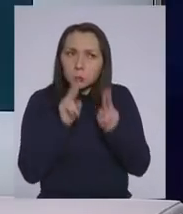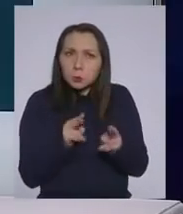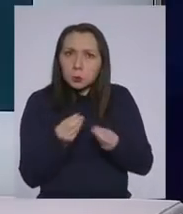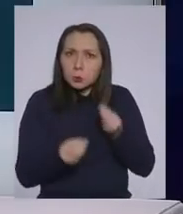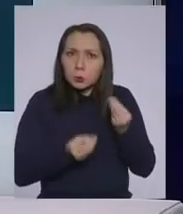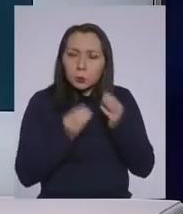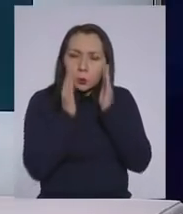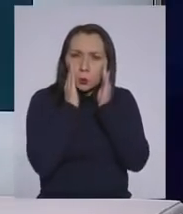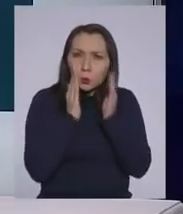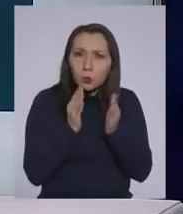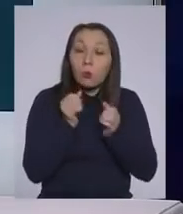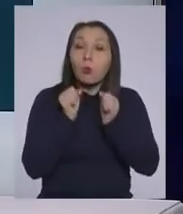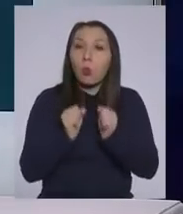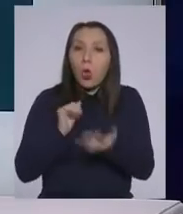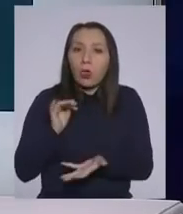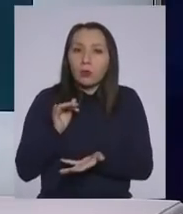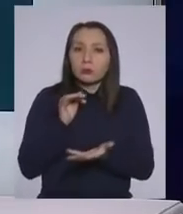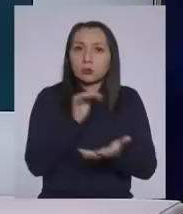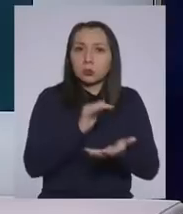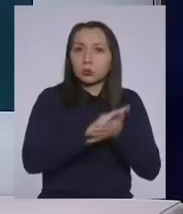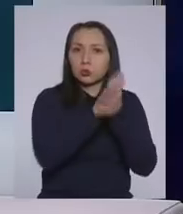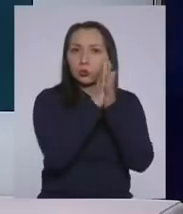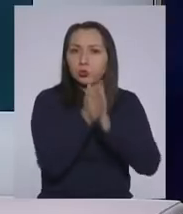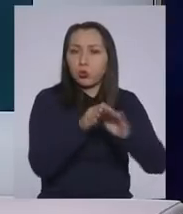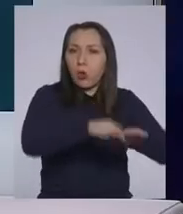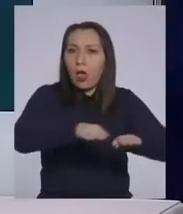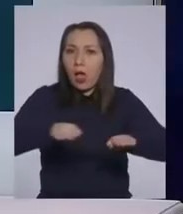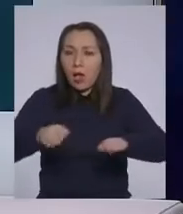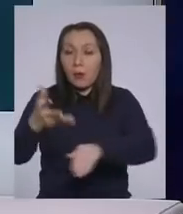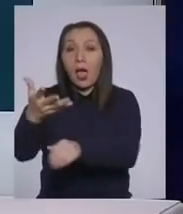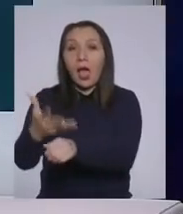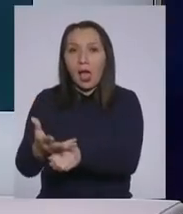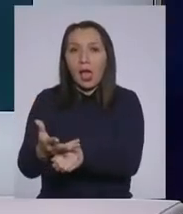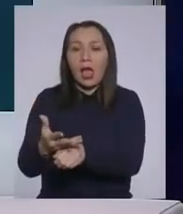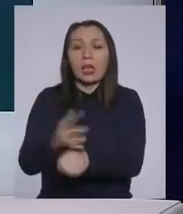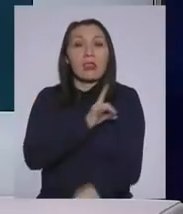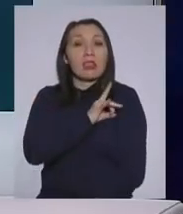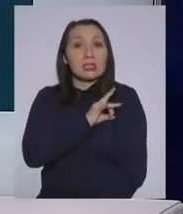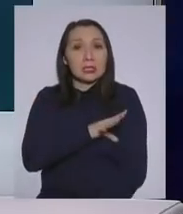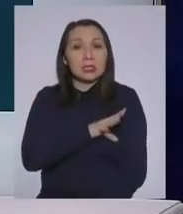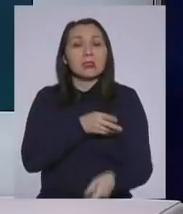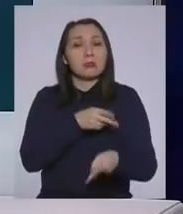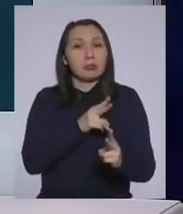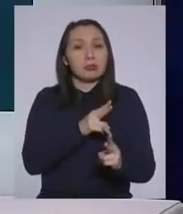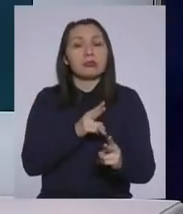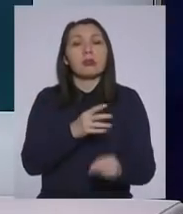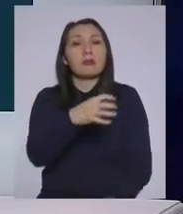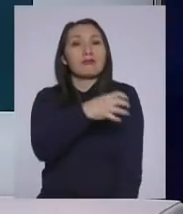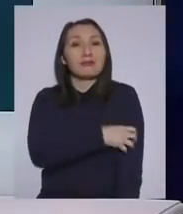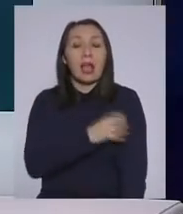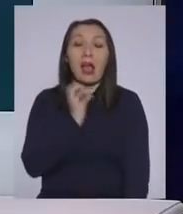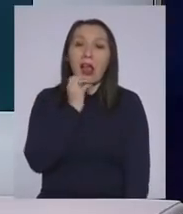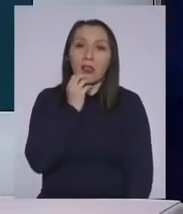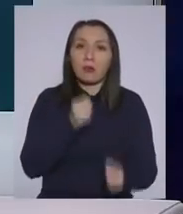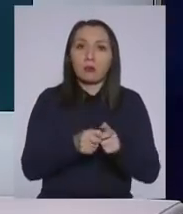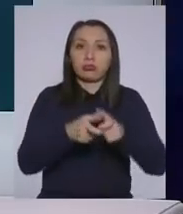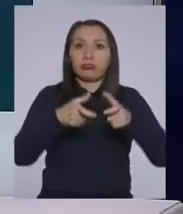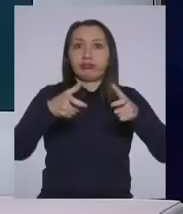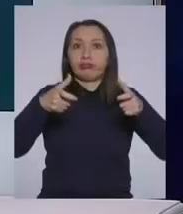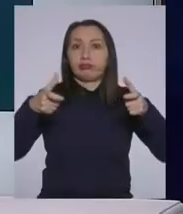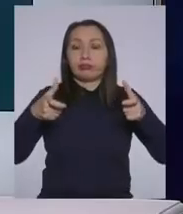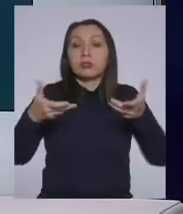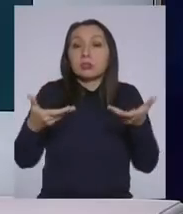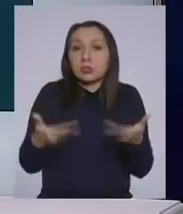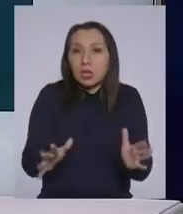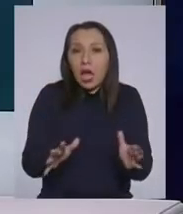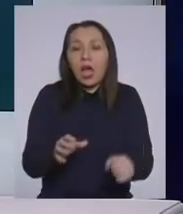está ocurriendo para poder otorgarle todas las camas que existen en el territorio disponible, que es la región de Antofagasta, desde donde